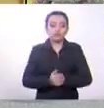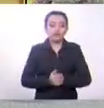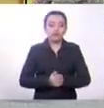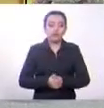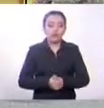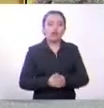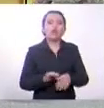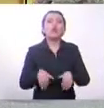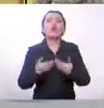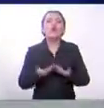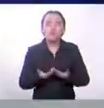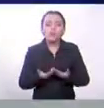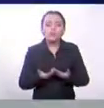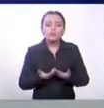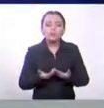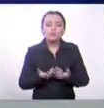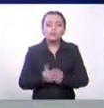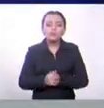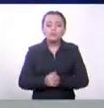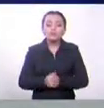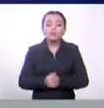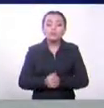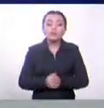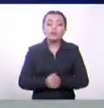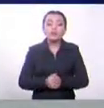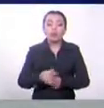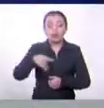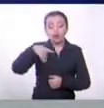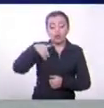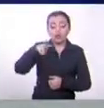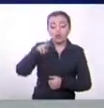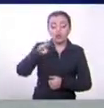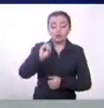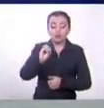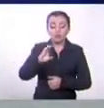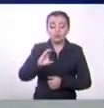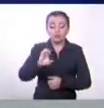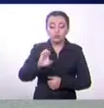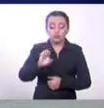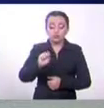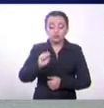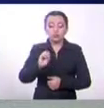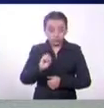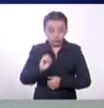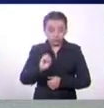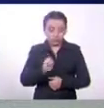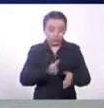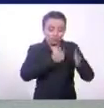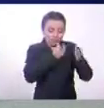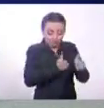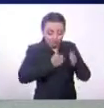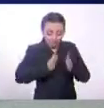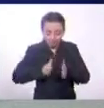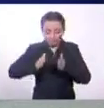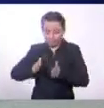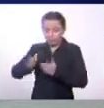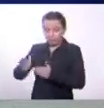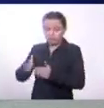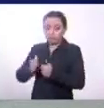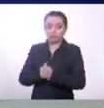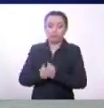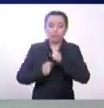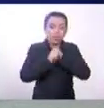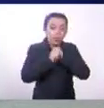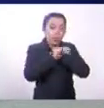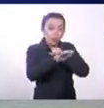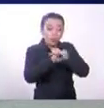Un proceso son diferentes elementos que introducen,